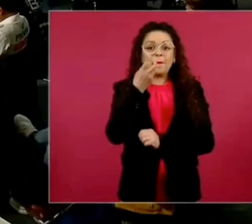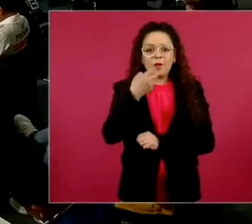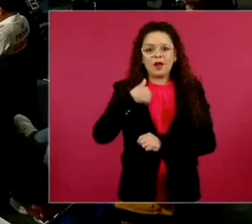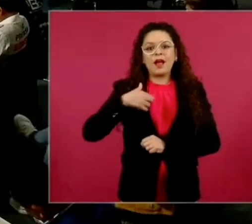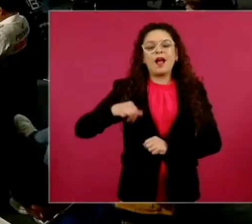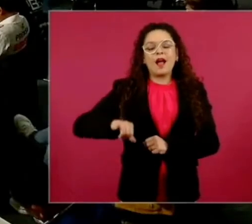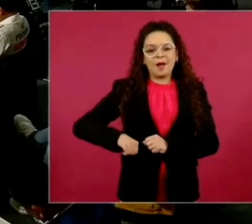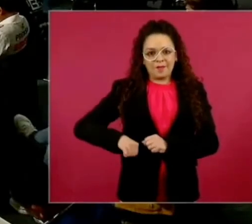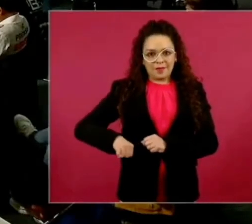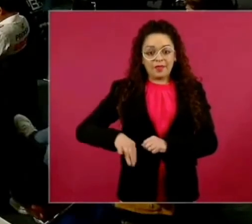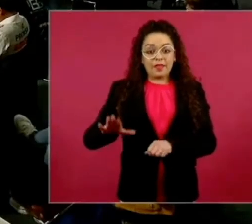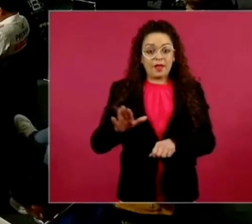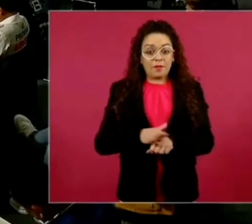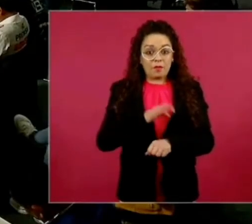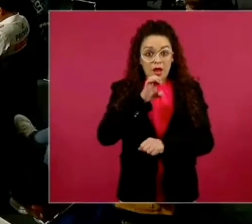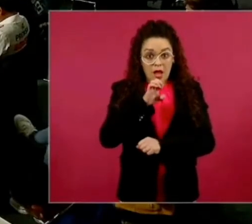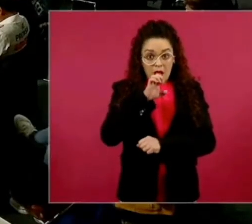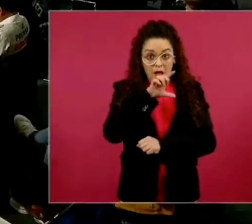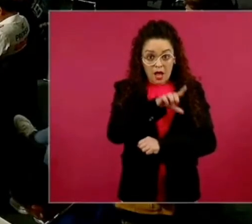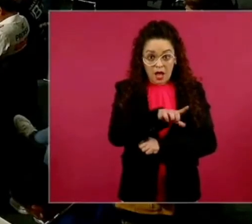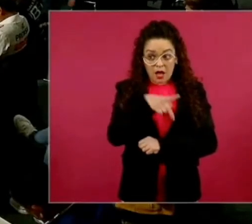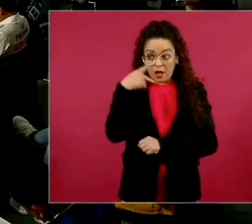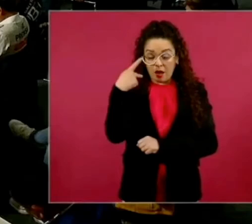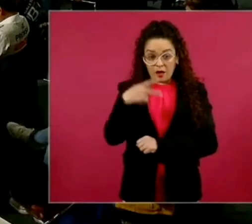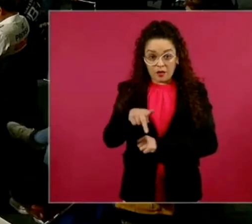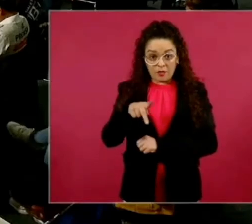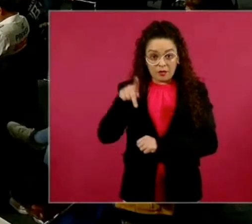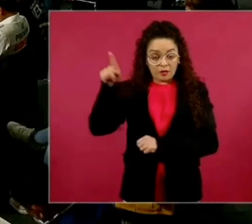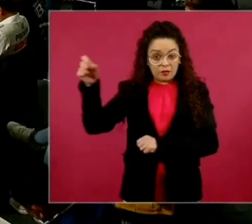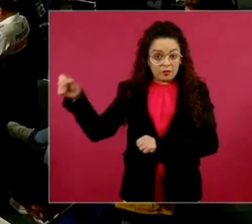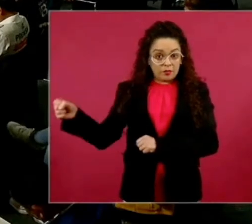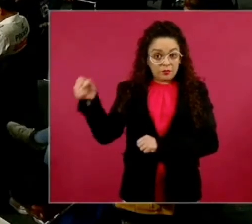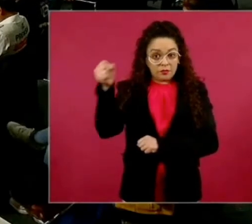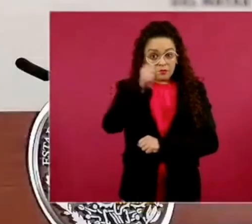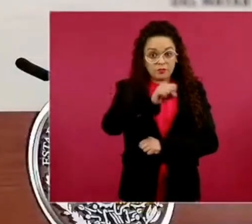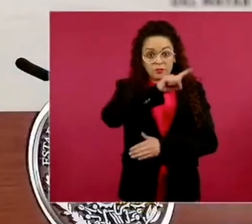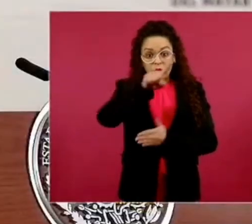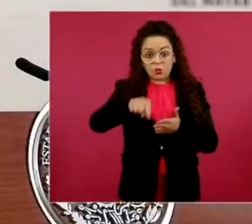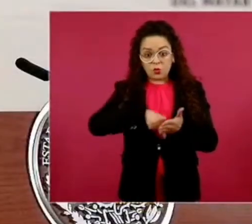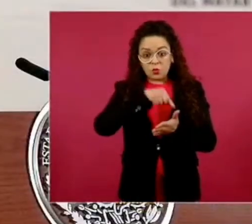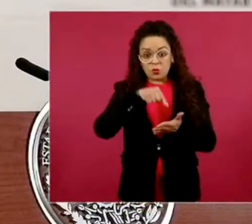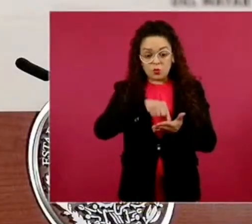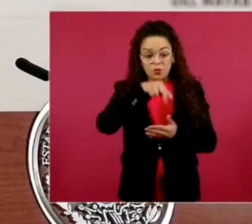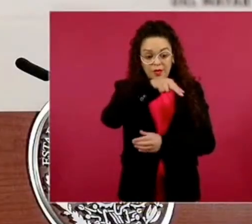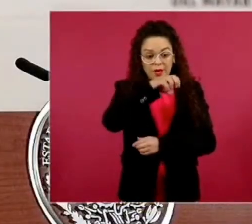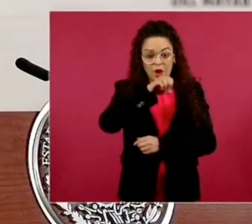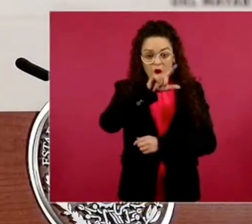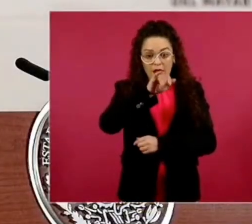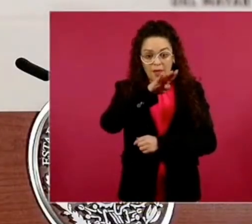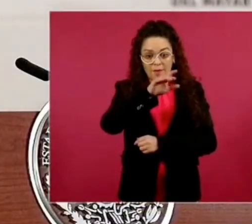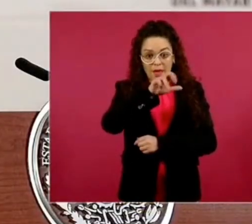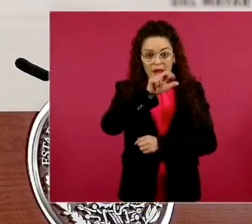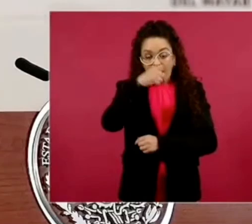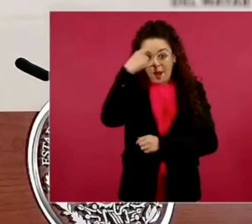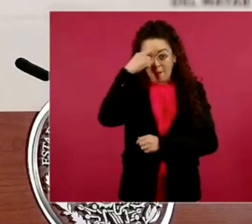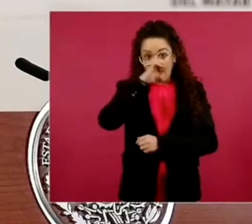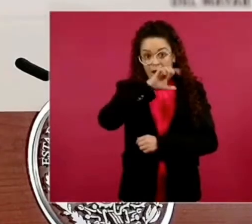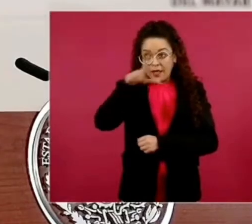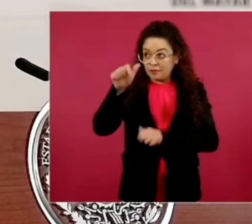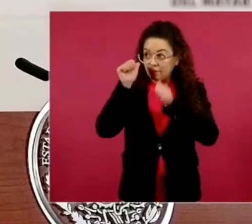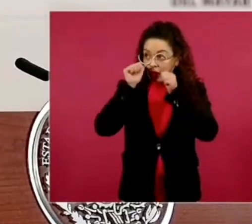Él no llegó al cuartel de los liberales de Ayutla aspirando a un trato